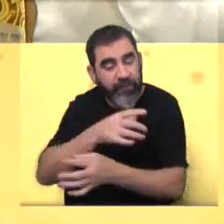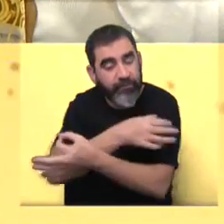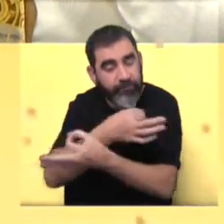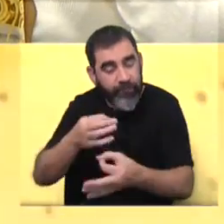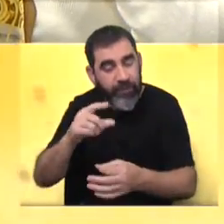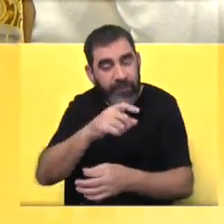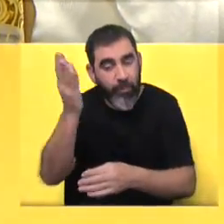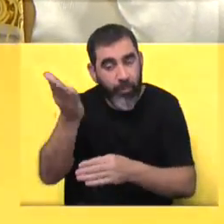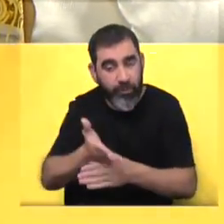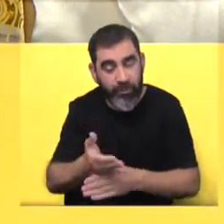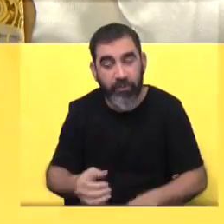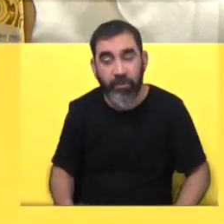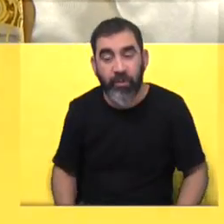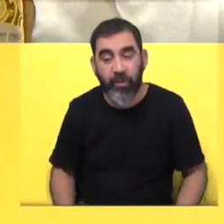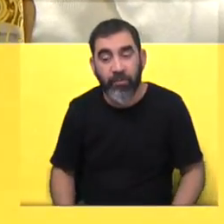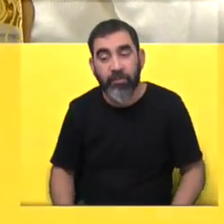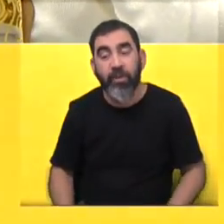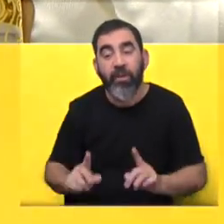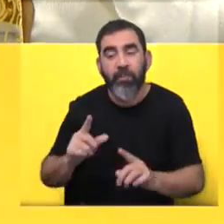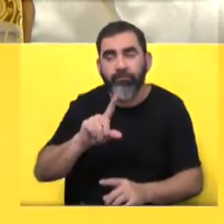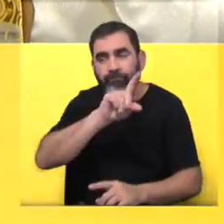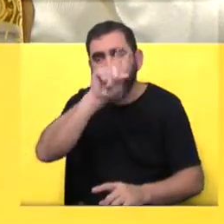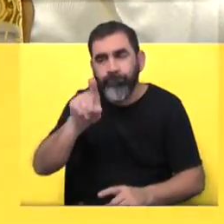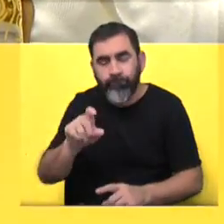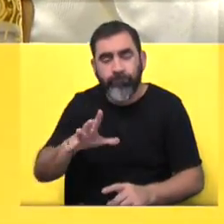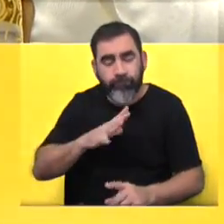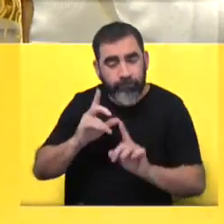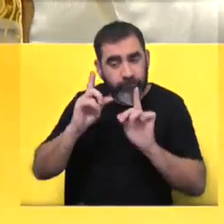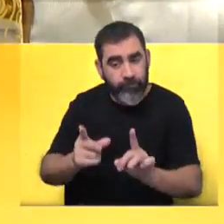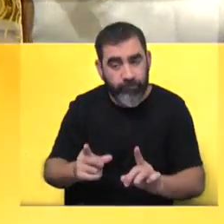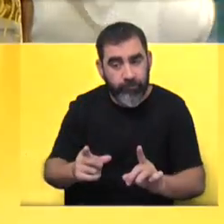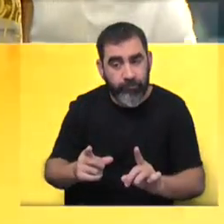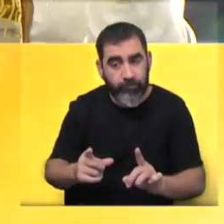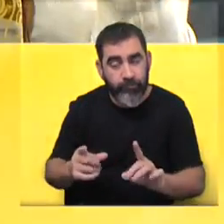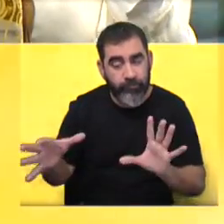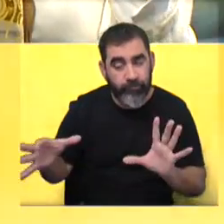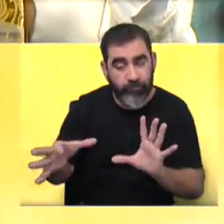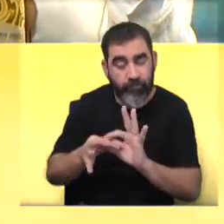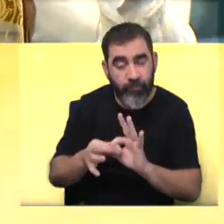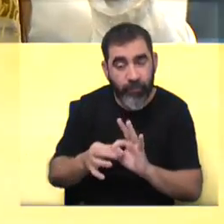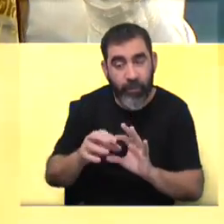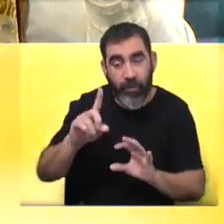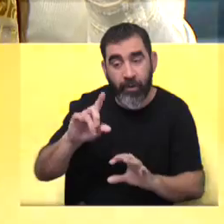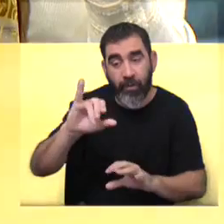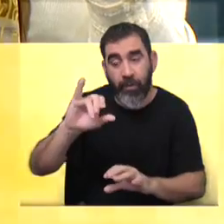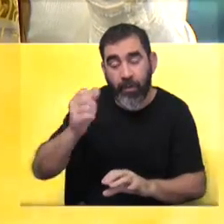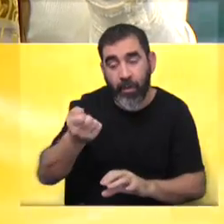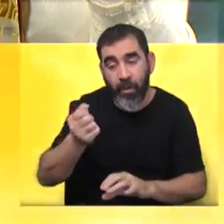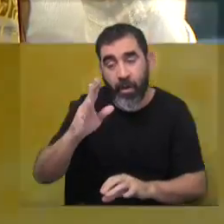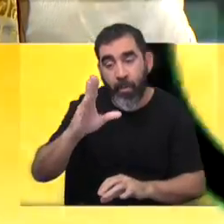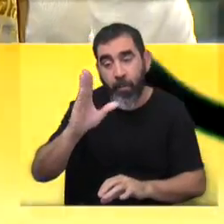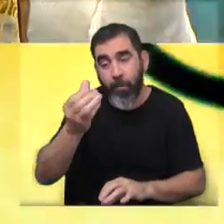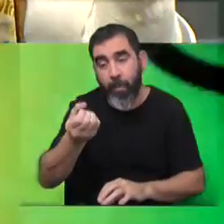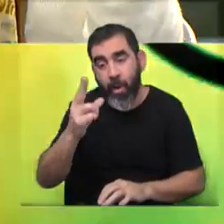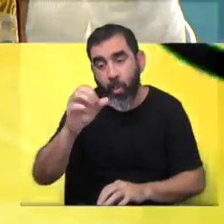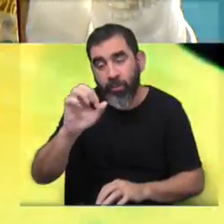lo otro que estamos preguntándonos si están empezando a haber resultados es la relación entre diapausa y envejecimiento, las